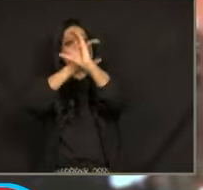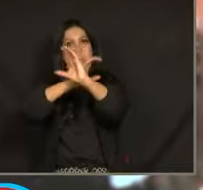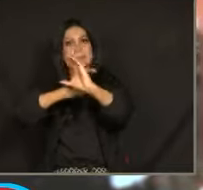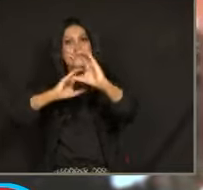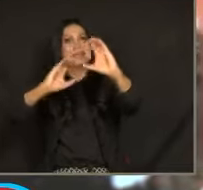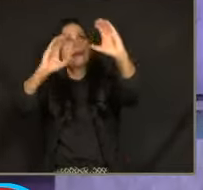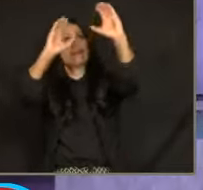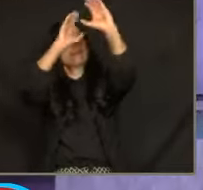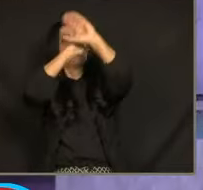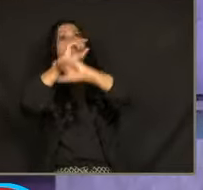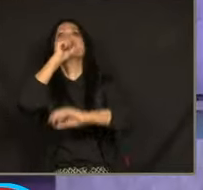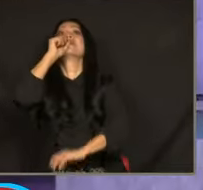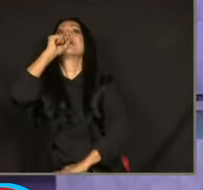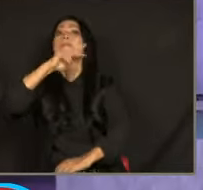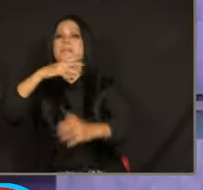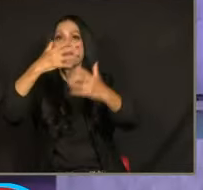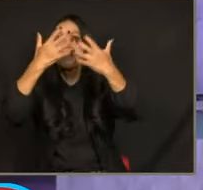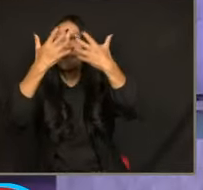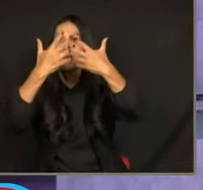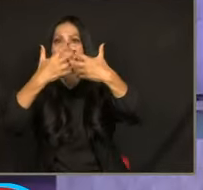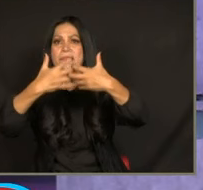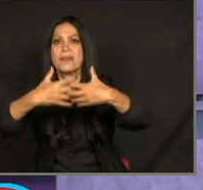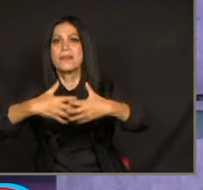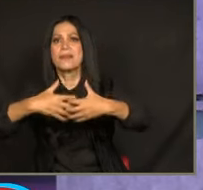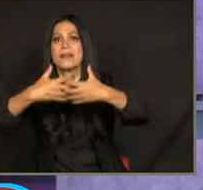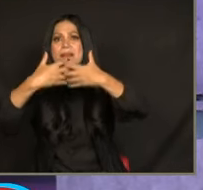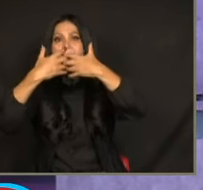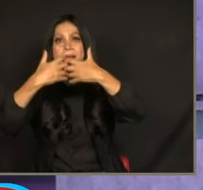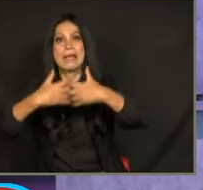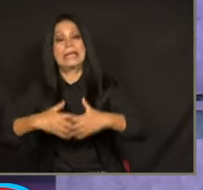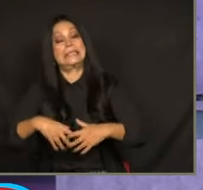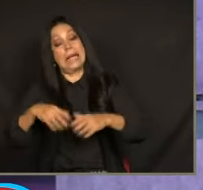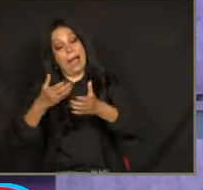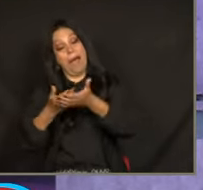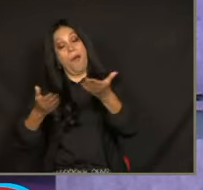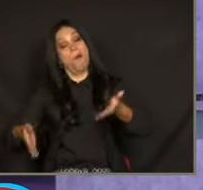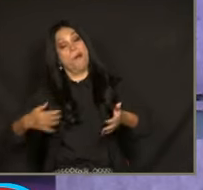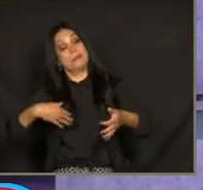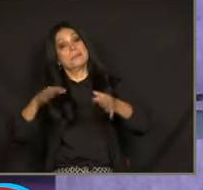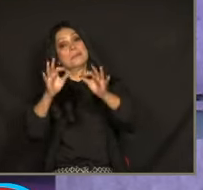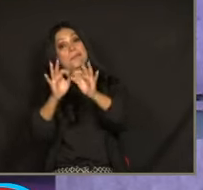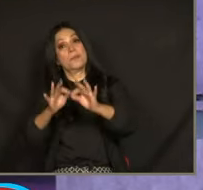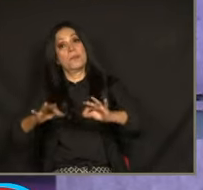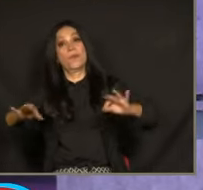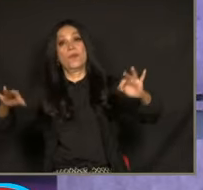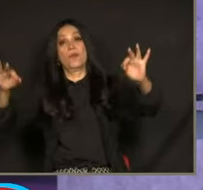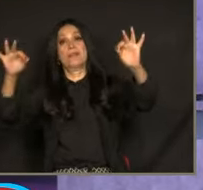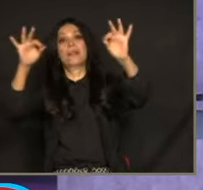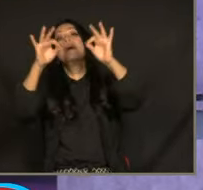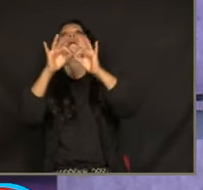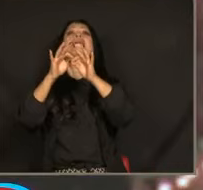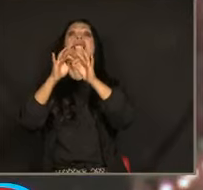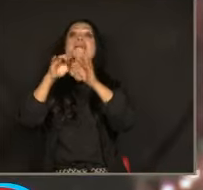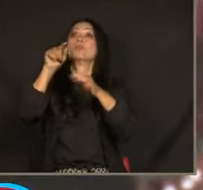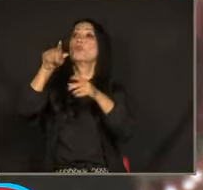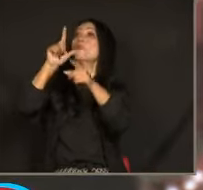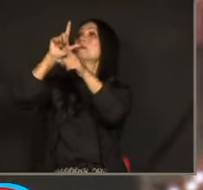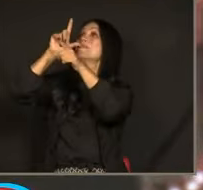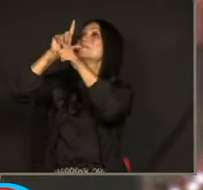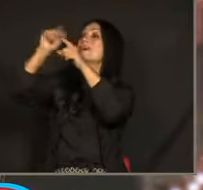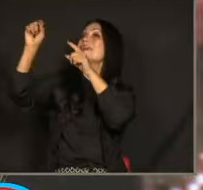todo empresario empresario es lo más importante empresario lo más importante al mundial que por ahí me comentaron